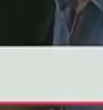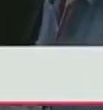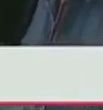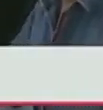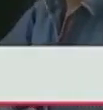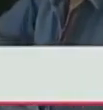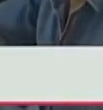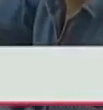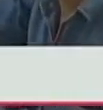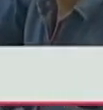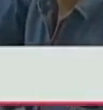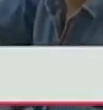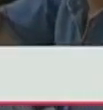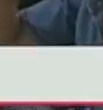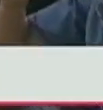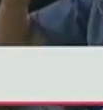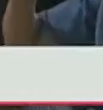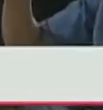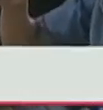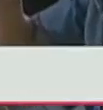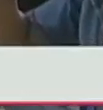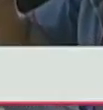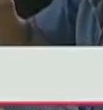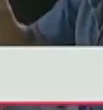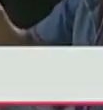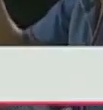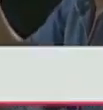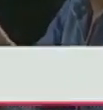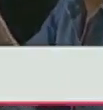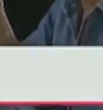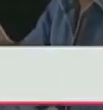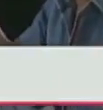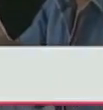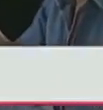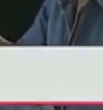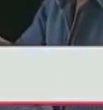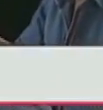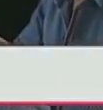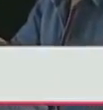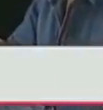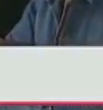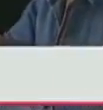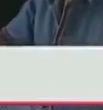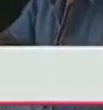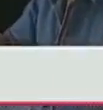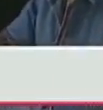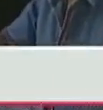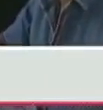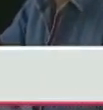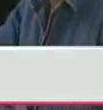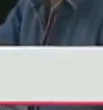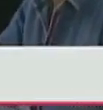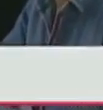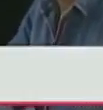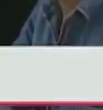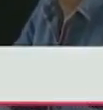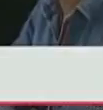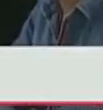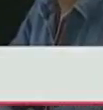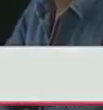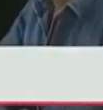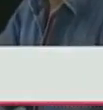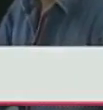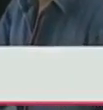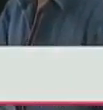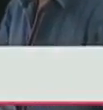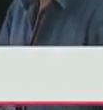como se hizo con las elecciones de gobernadores. ¿De qué manera se ha desarrollado el proceso electoral en algunas regiones del país? A todas sus declaraciones que